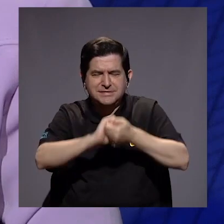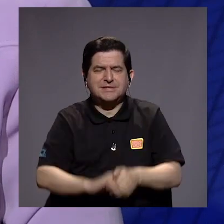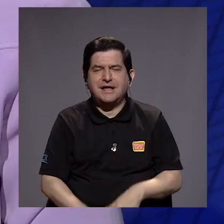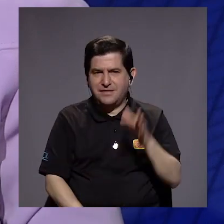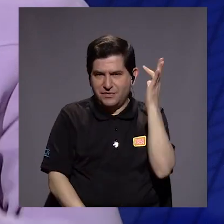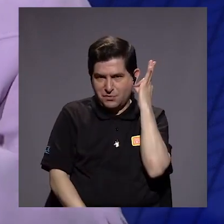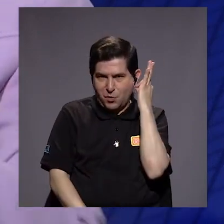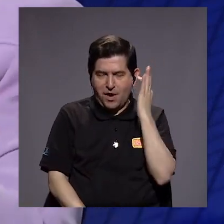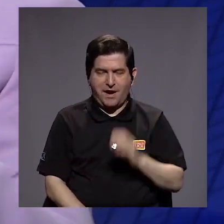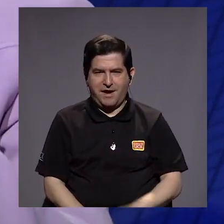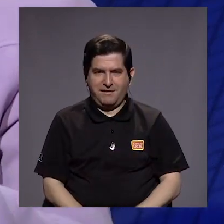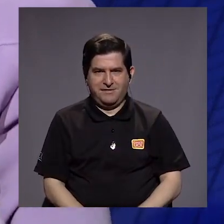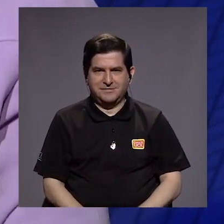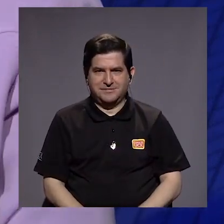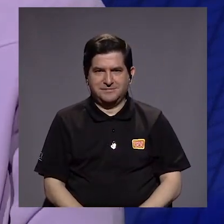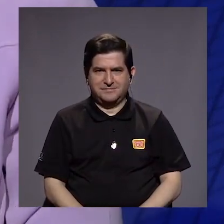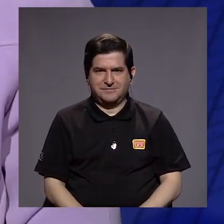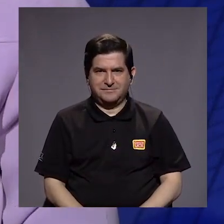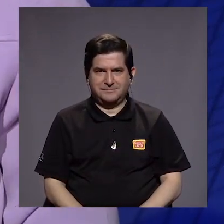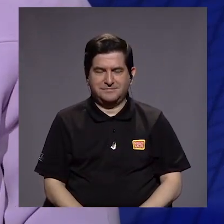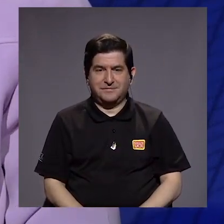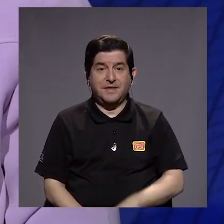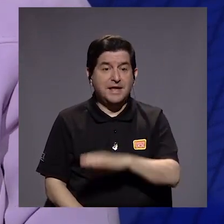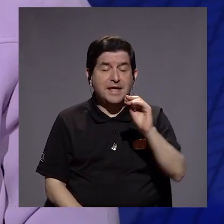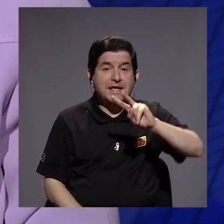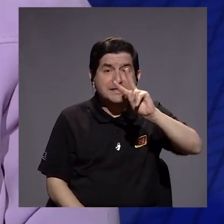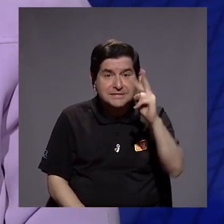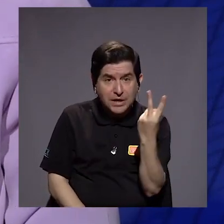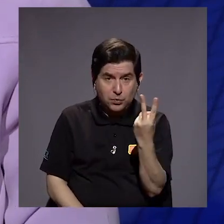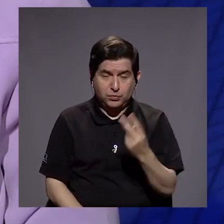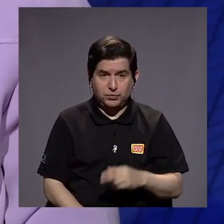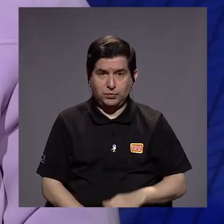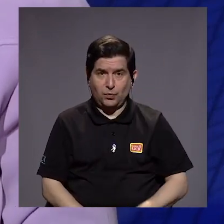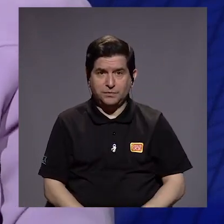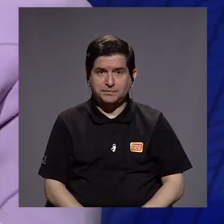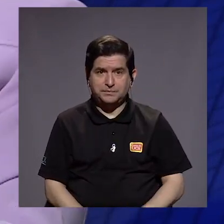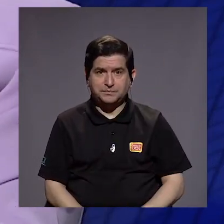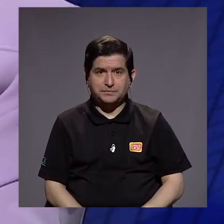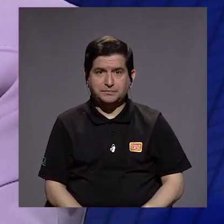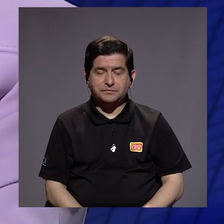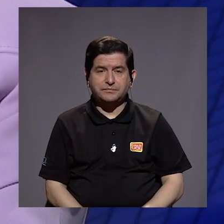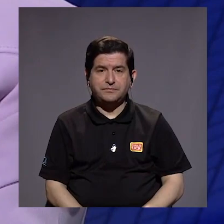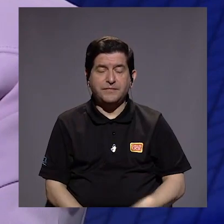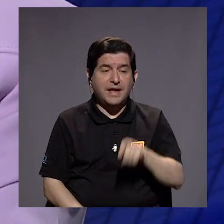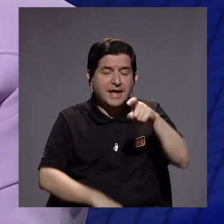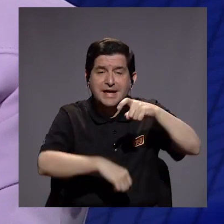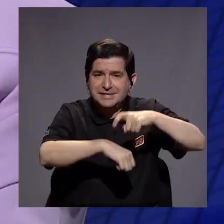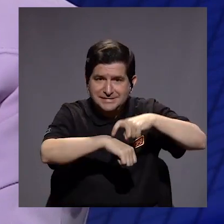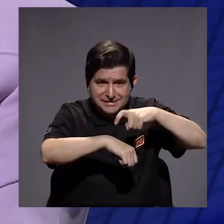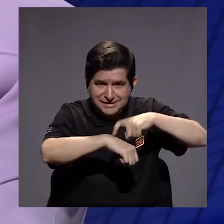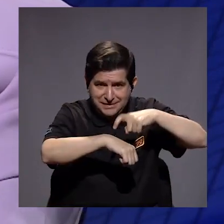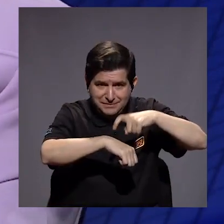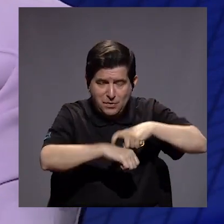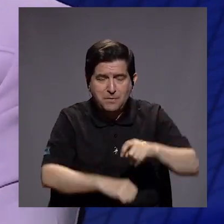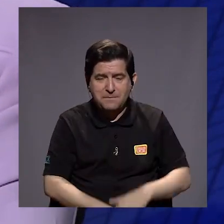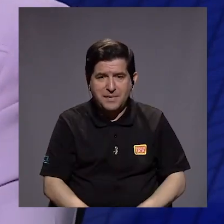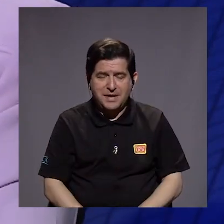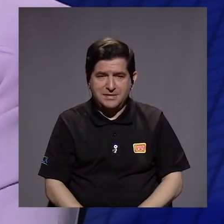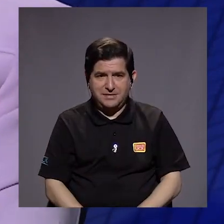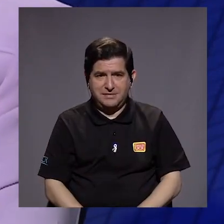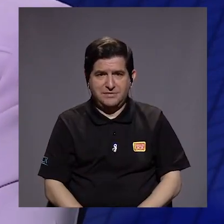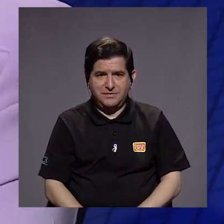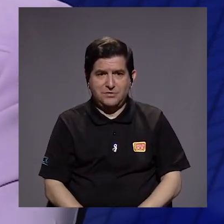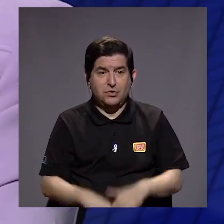esa fraternidad femenina. Y segundo, porque el que había llegado, el que